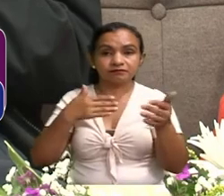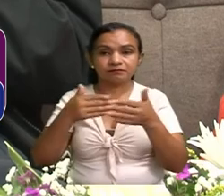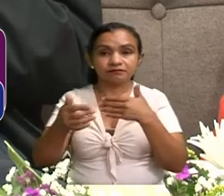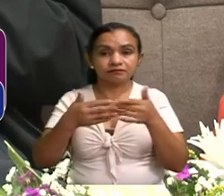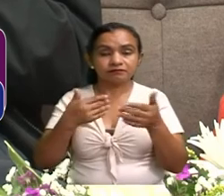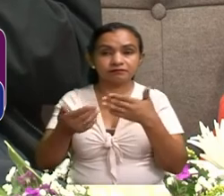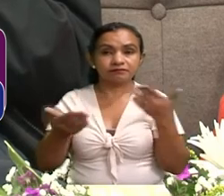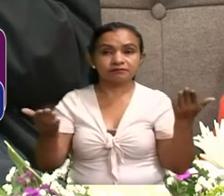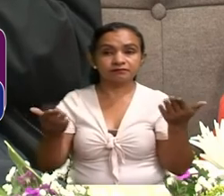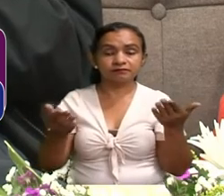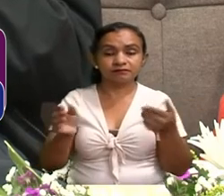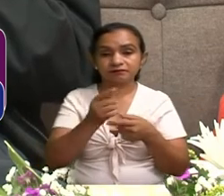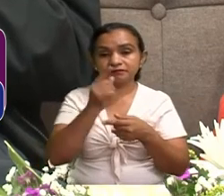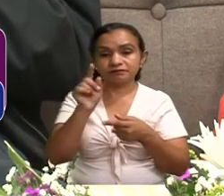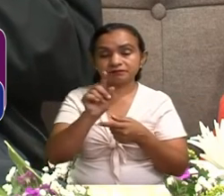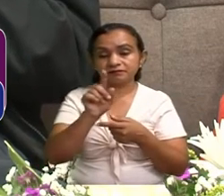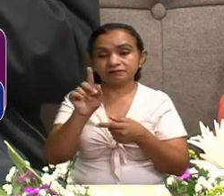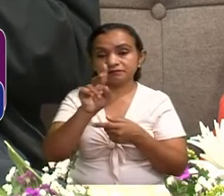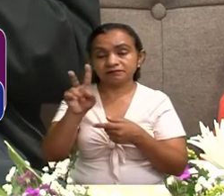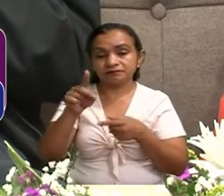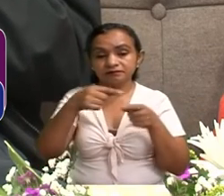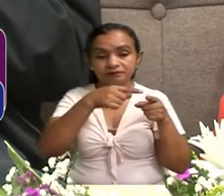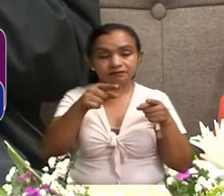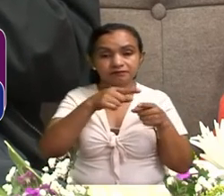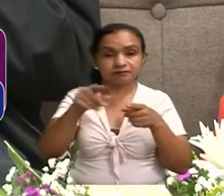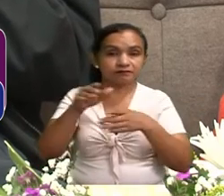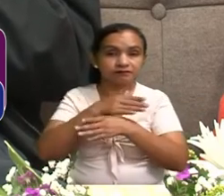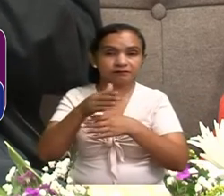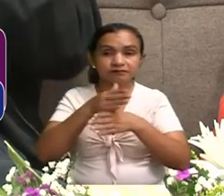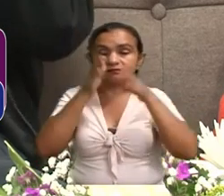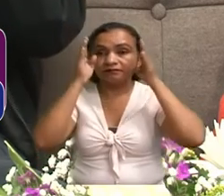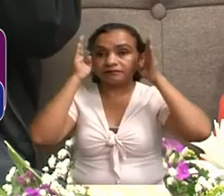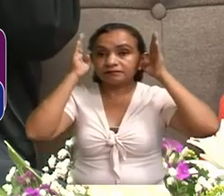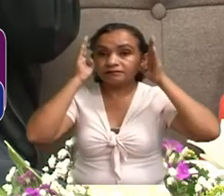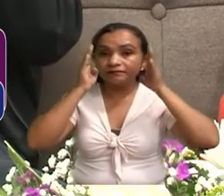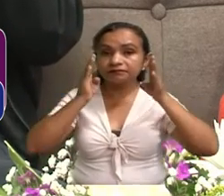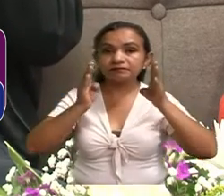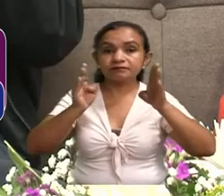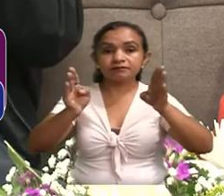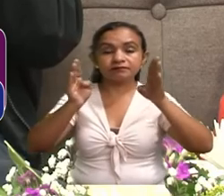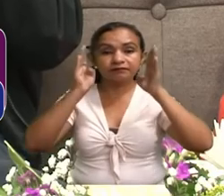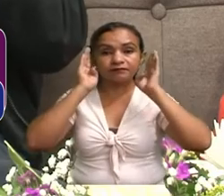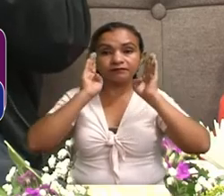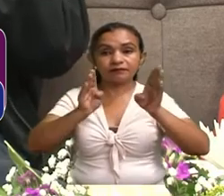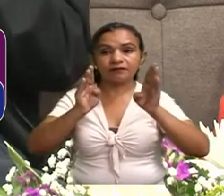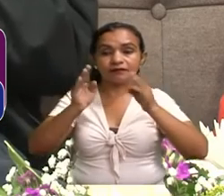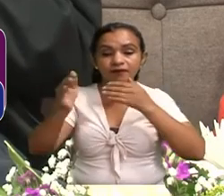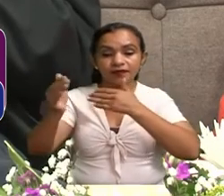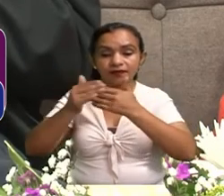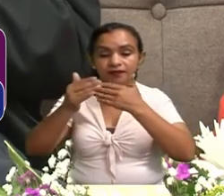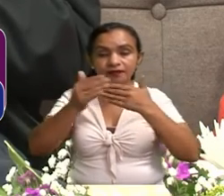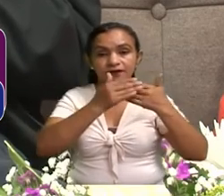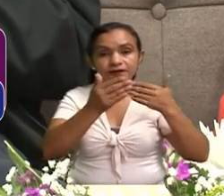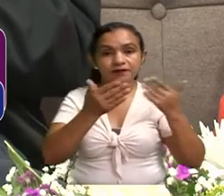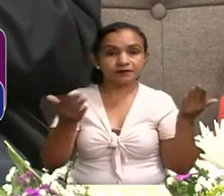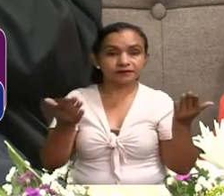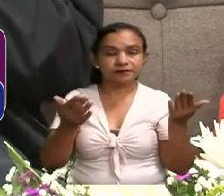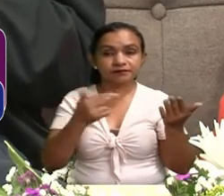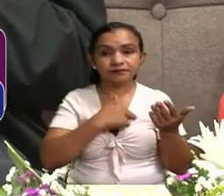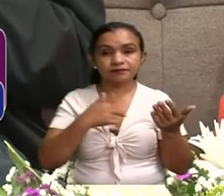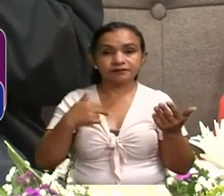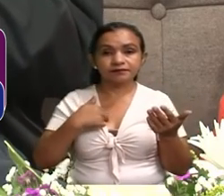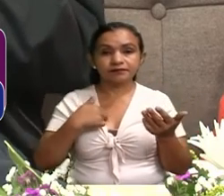sean de uno o varios municipios. El enfoque de cercanía es regional ya. Lo vamos